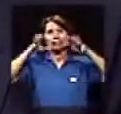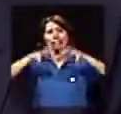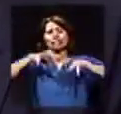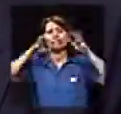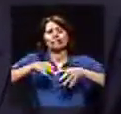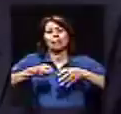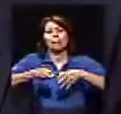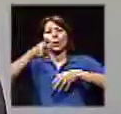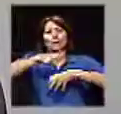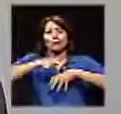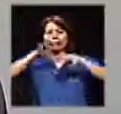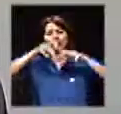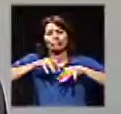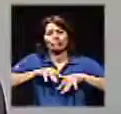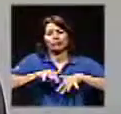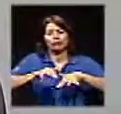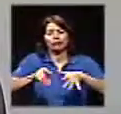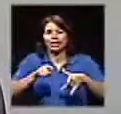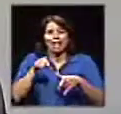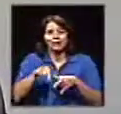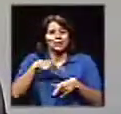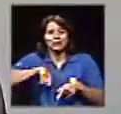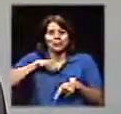generan inundaciones. Pero bueno,